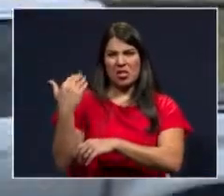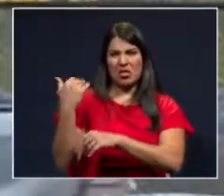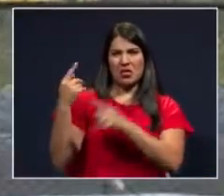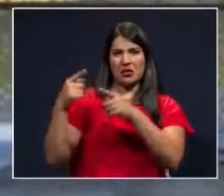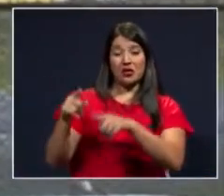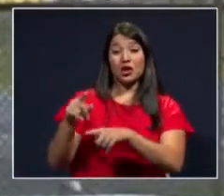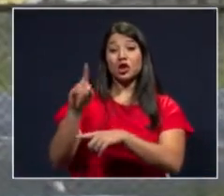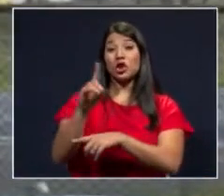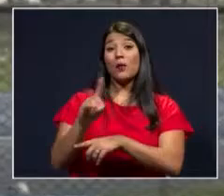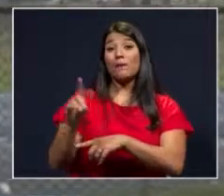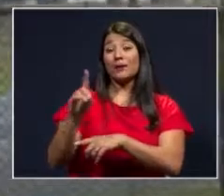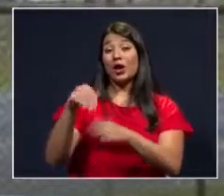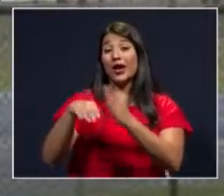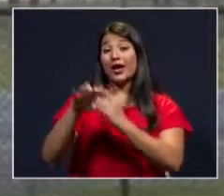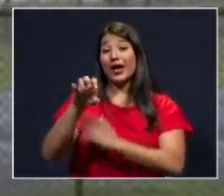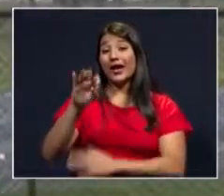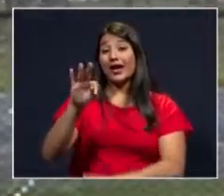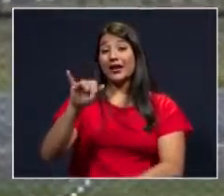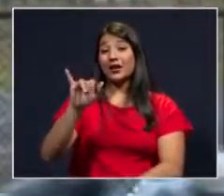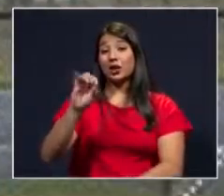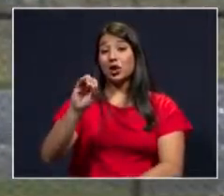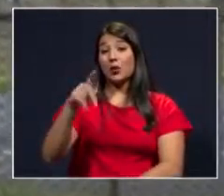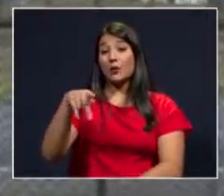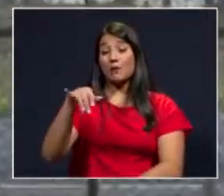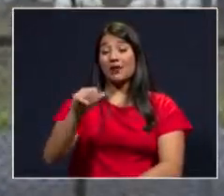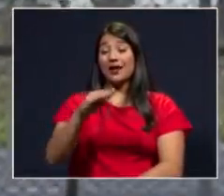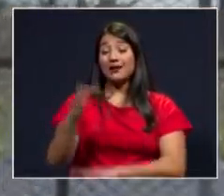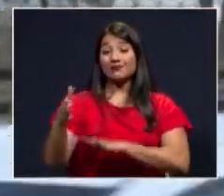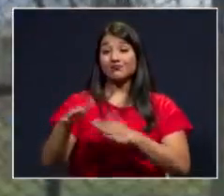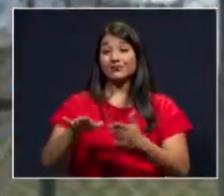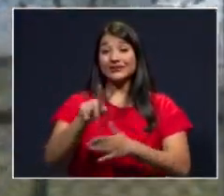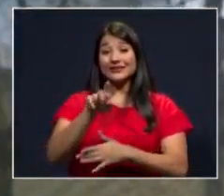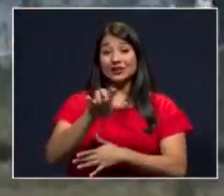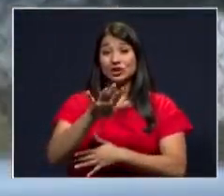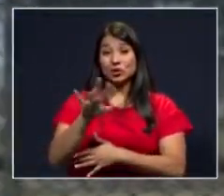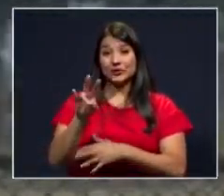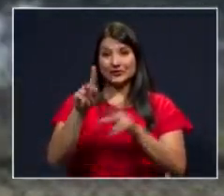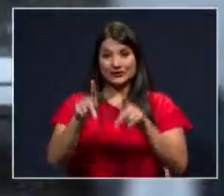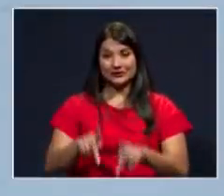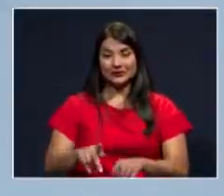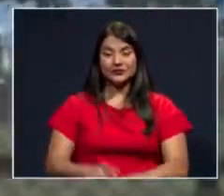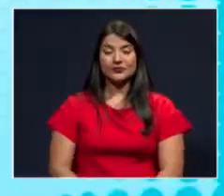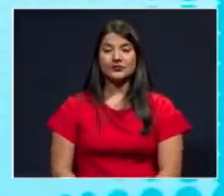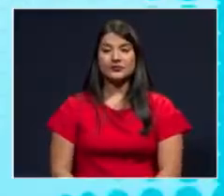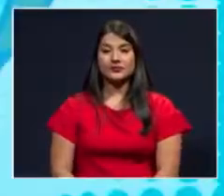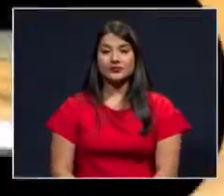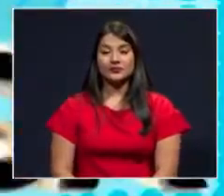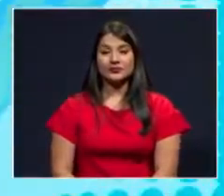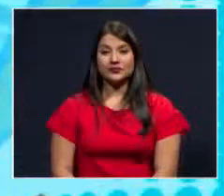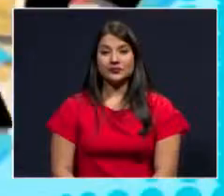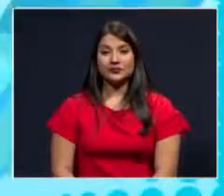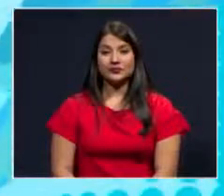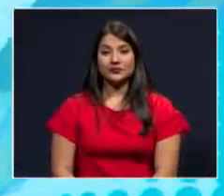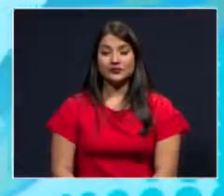el pasado domingo en Etiopía y dejó como saldo 157 fallecidos.